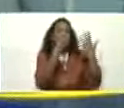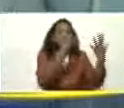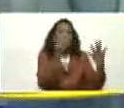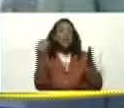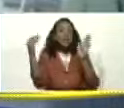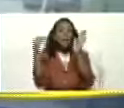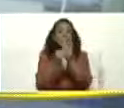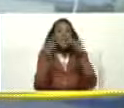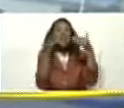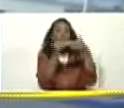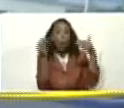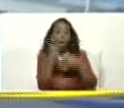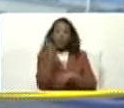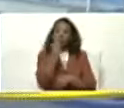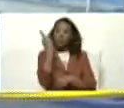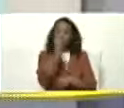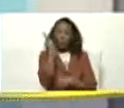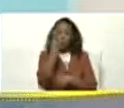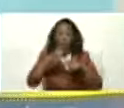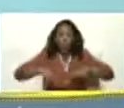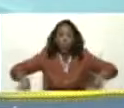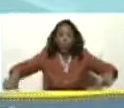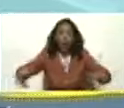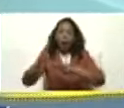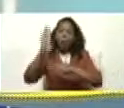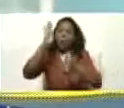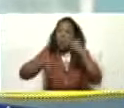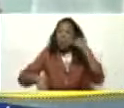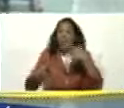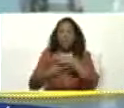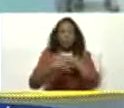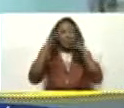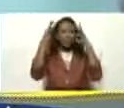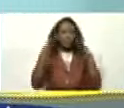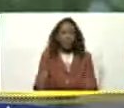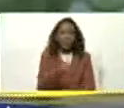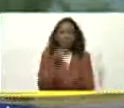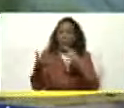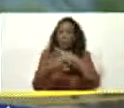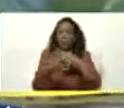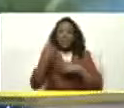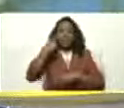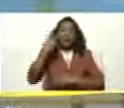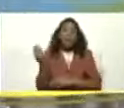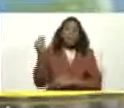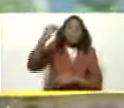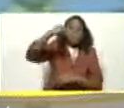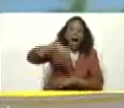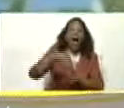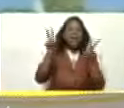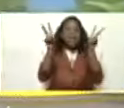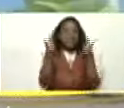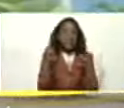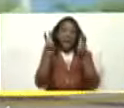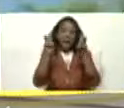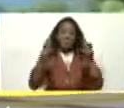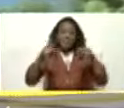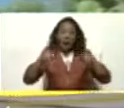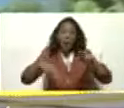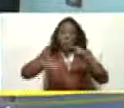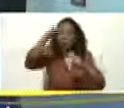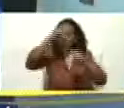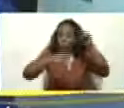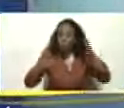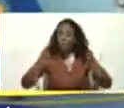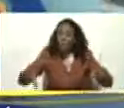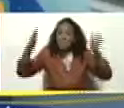900,000 solo en en equipos de Última Generación sin contar con todo el tema de la infraestructura